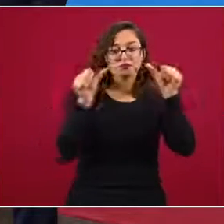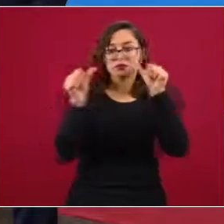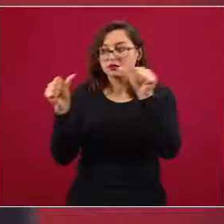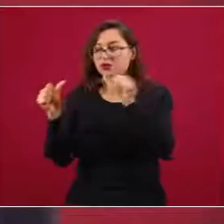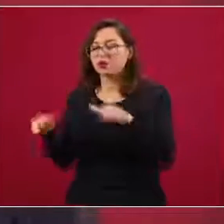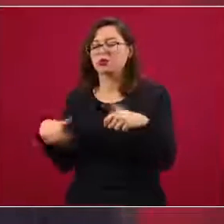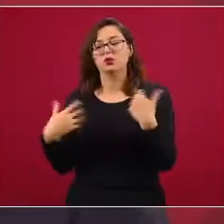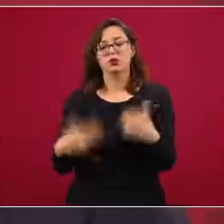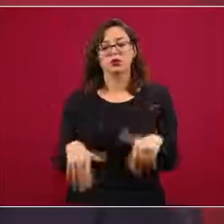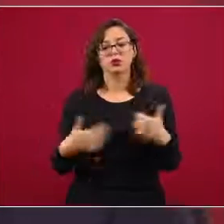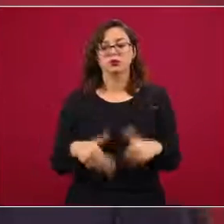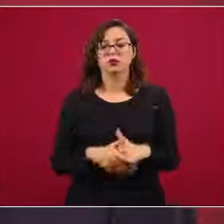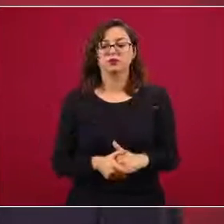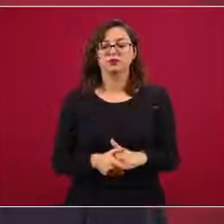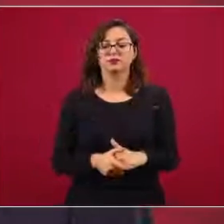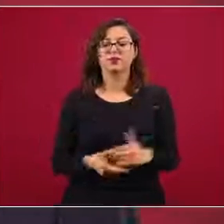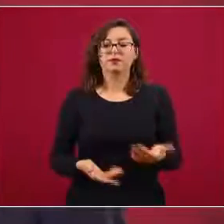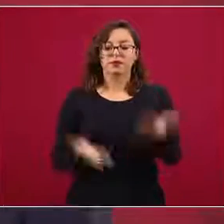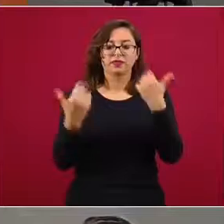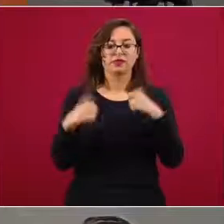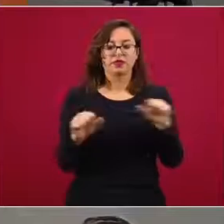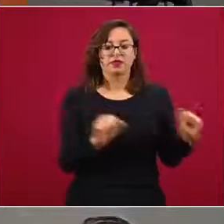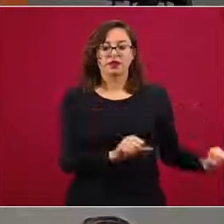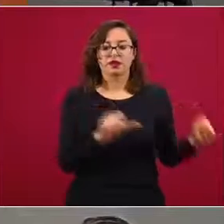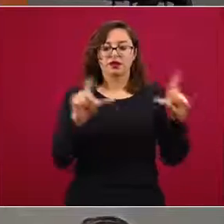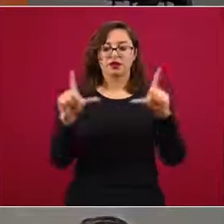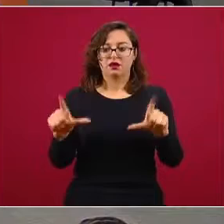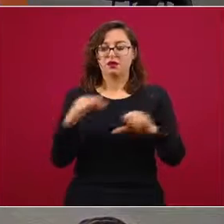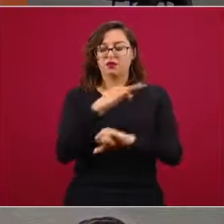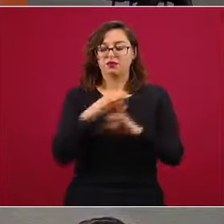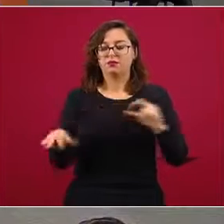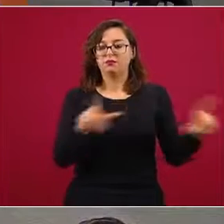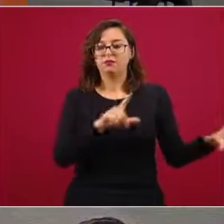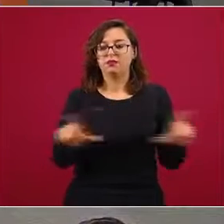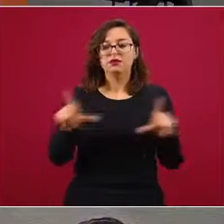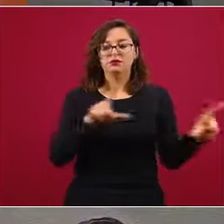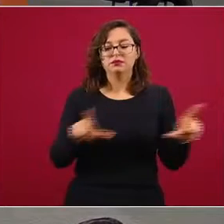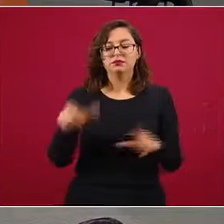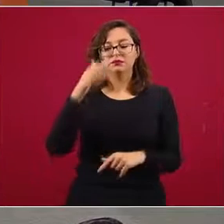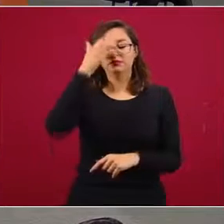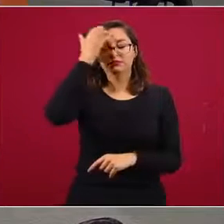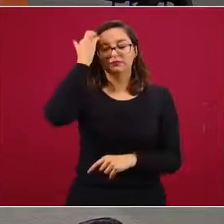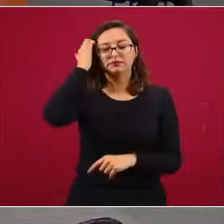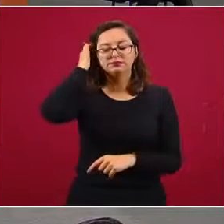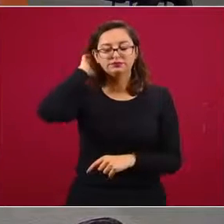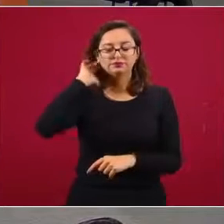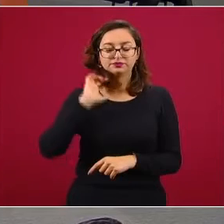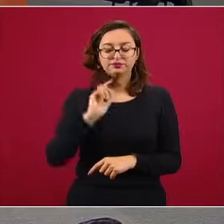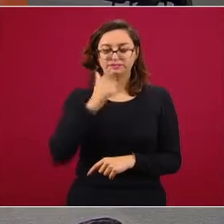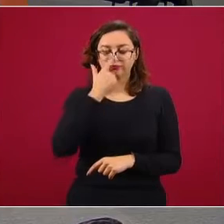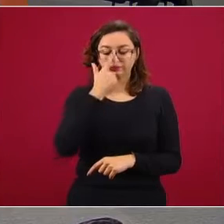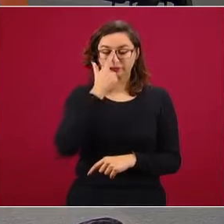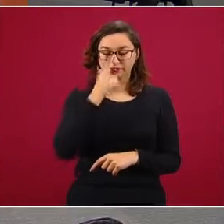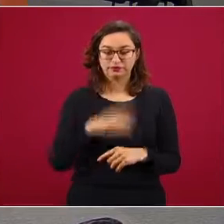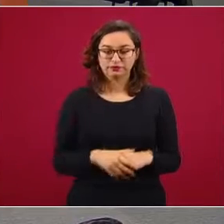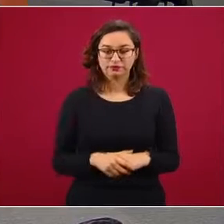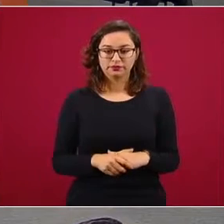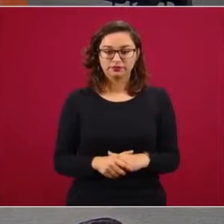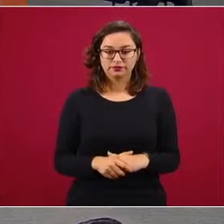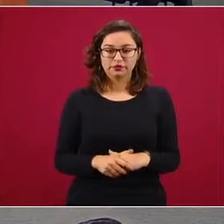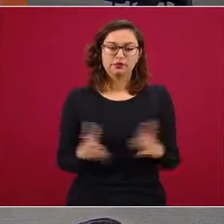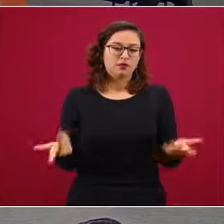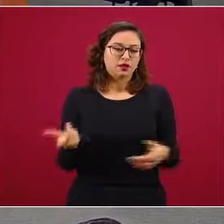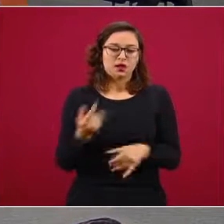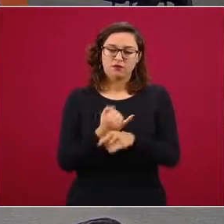personas. Vamos a ver por último las diapositivas, si son tan amables. Para ver los datos, estos los presentamos, como